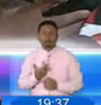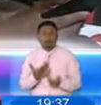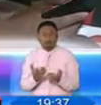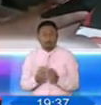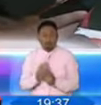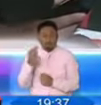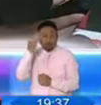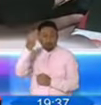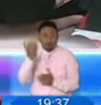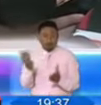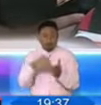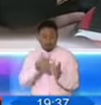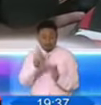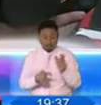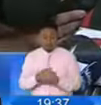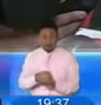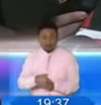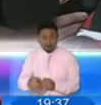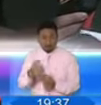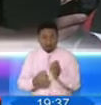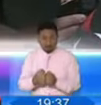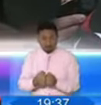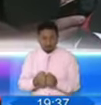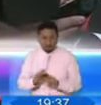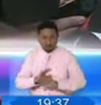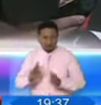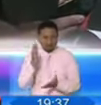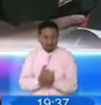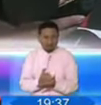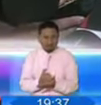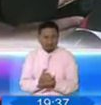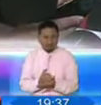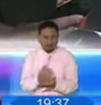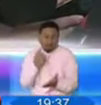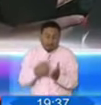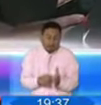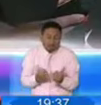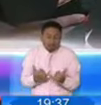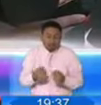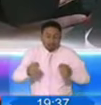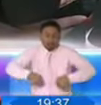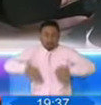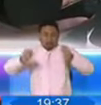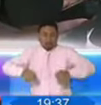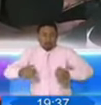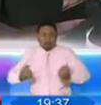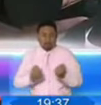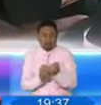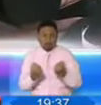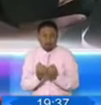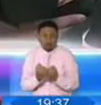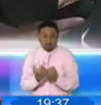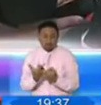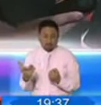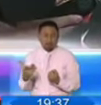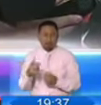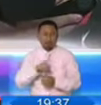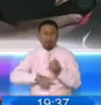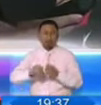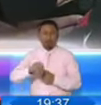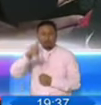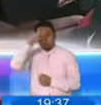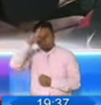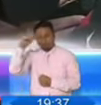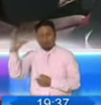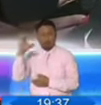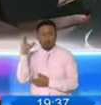futuro existan más personas expuestas a este fenómeno de trata y para ello, por ejemplo, hemos firmado convenios de cooperación especialmente con nuestros hermanos países